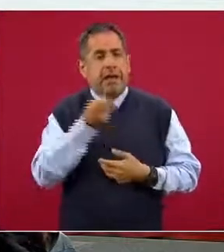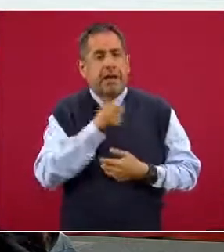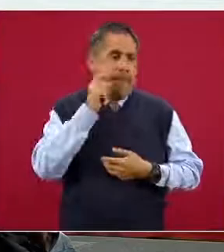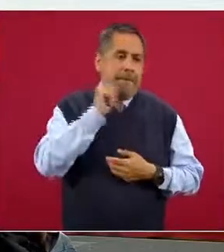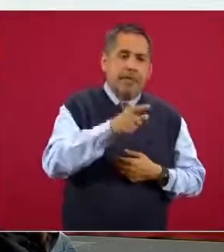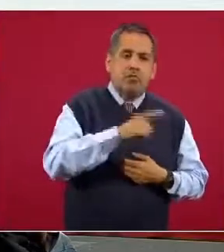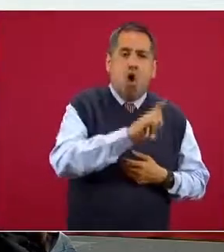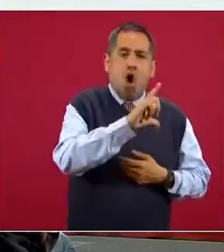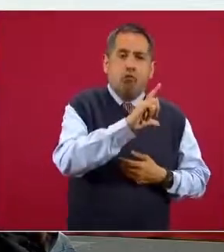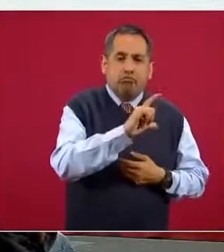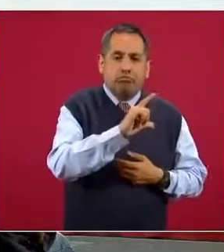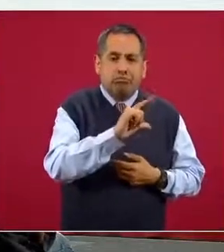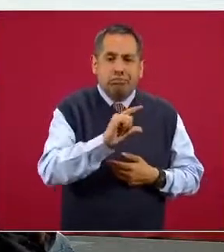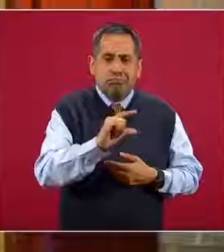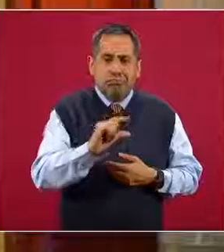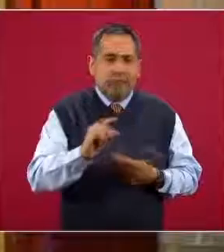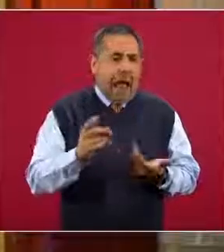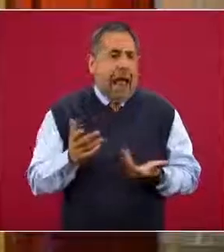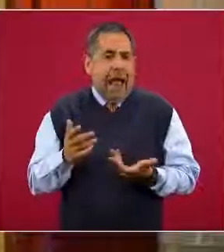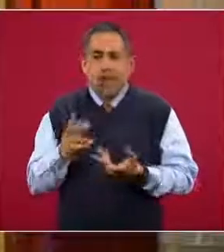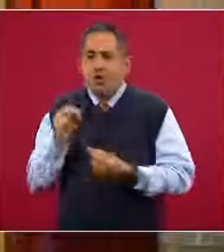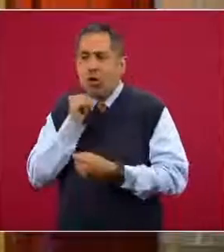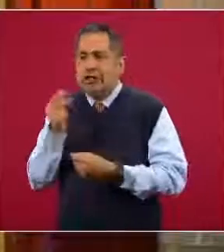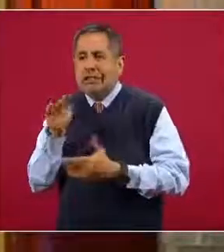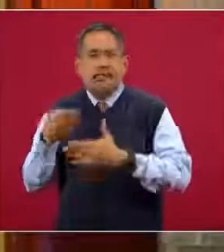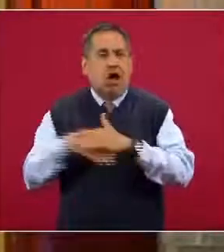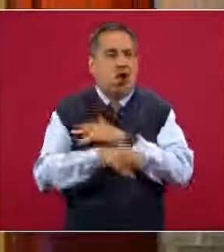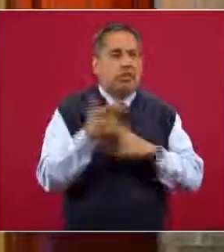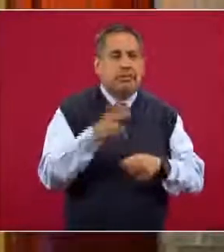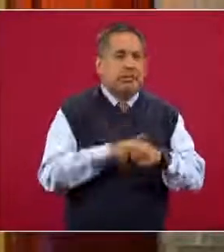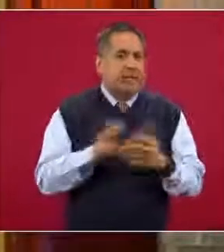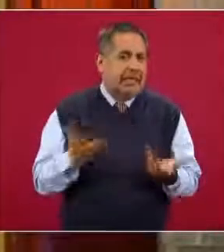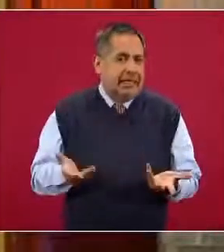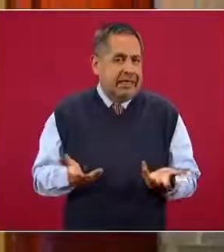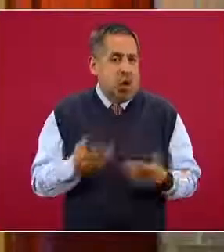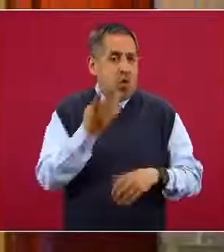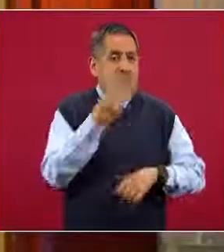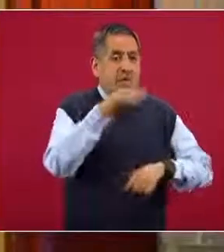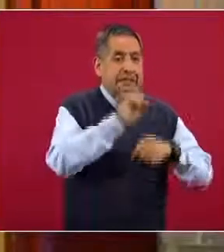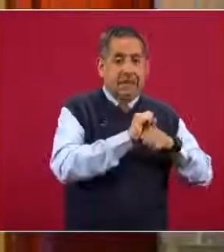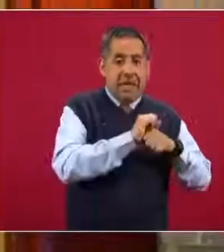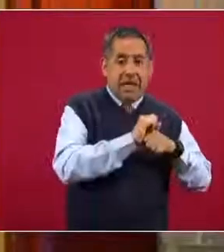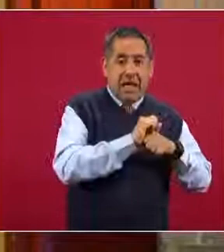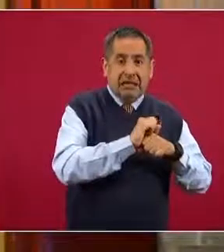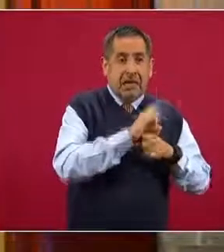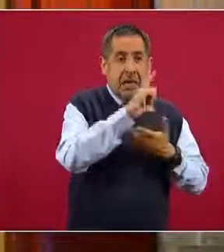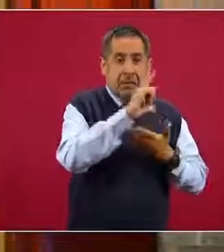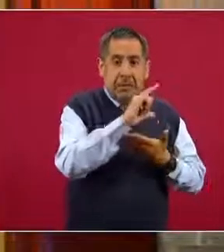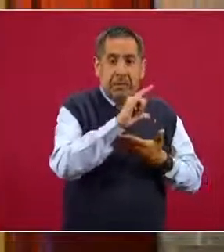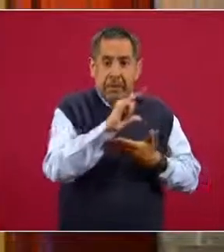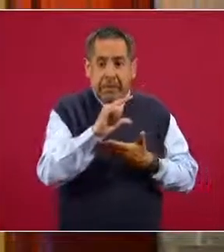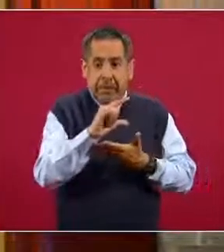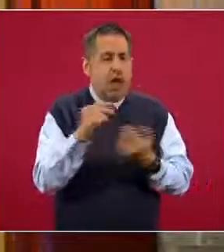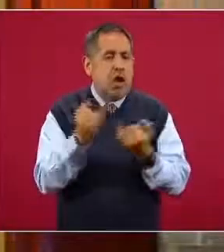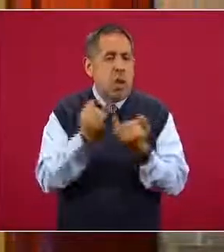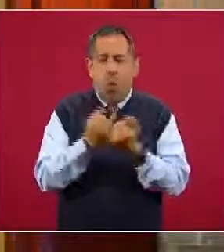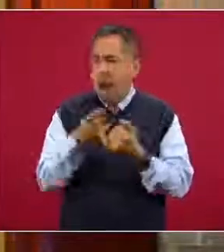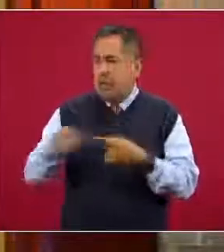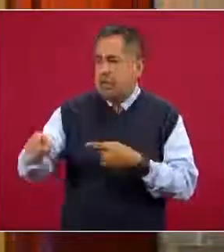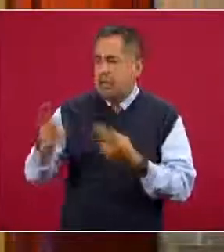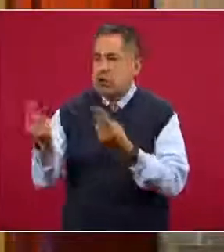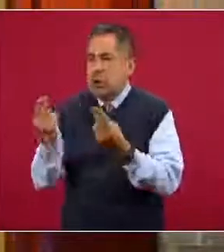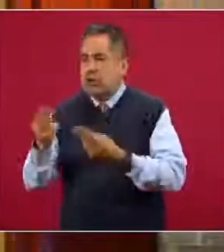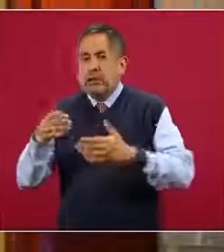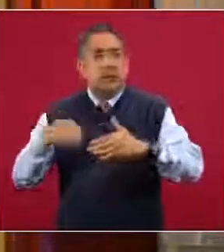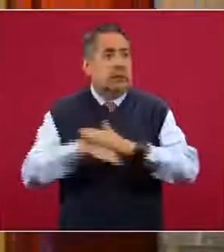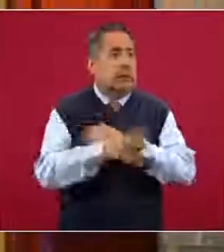la disminución de casos que hemos visto en las últimas 9 semanas, también es importante porque nos evidencia que